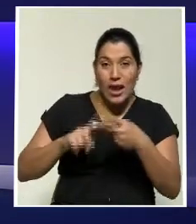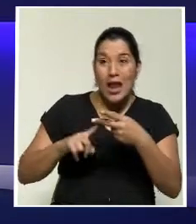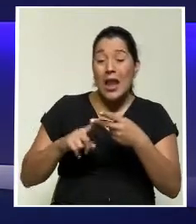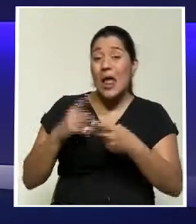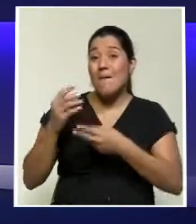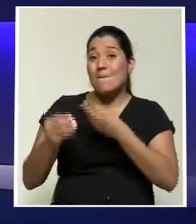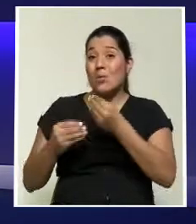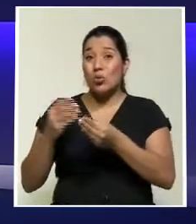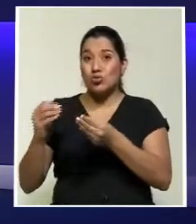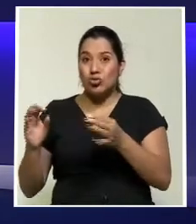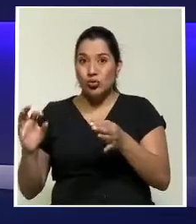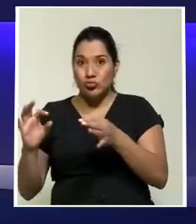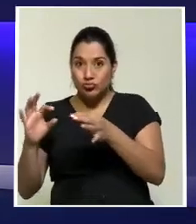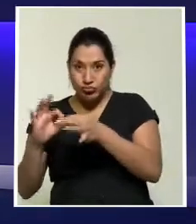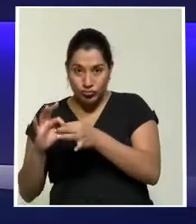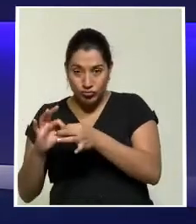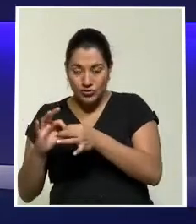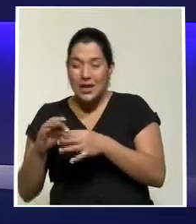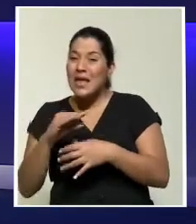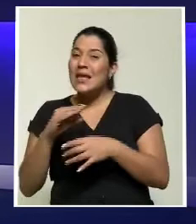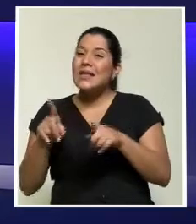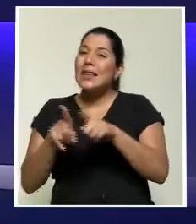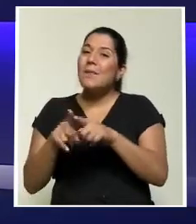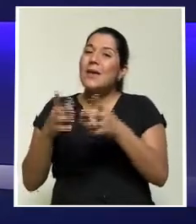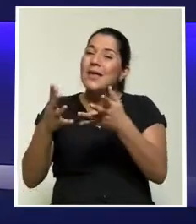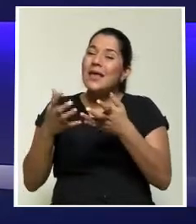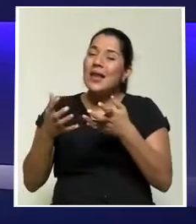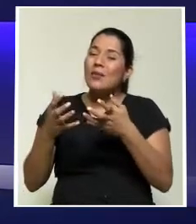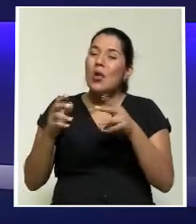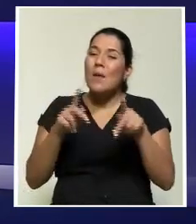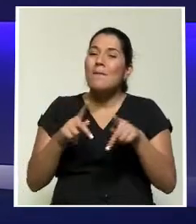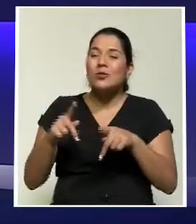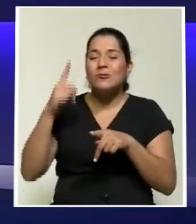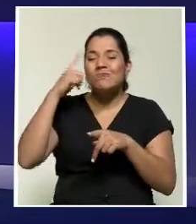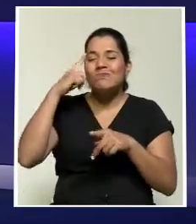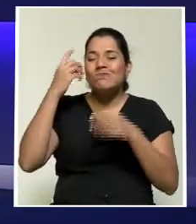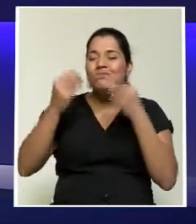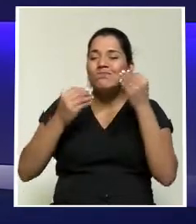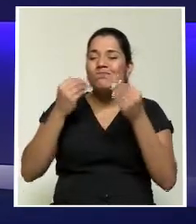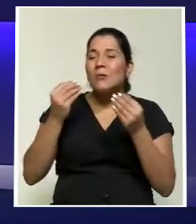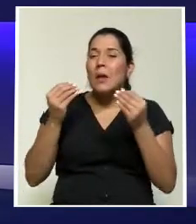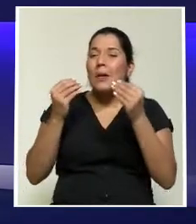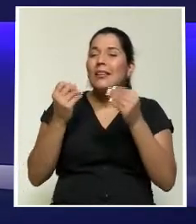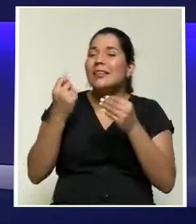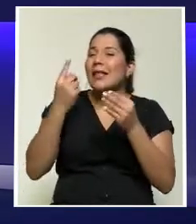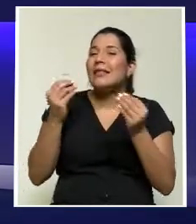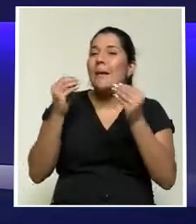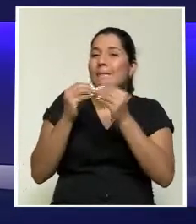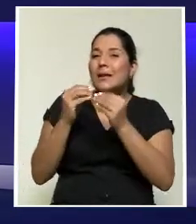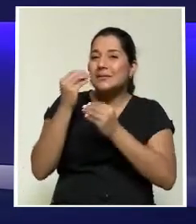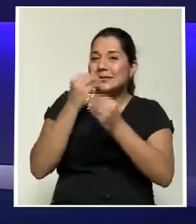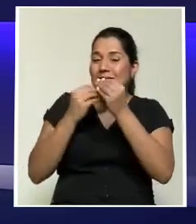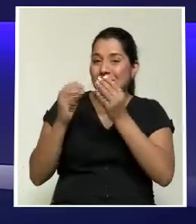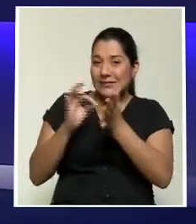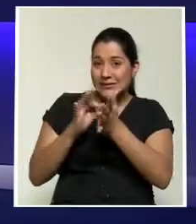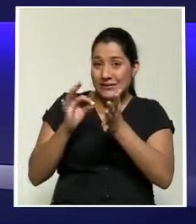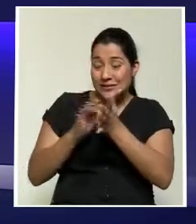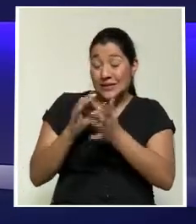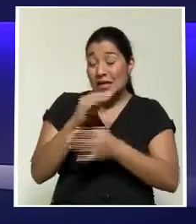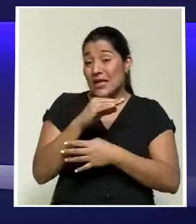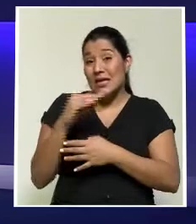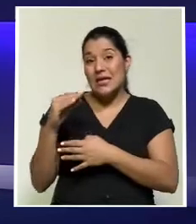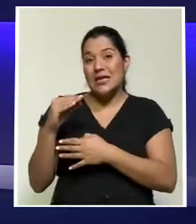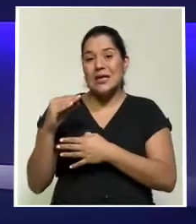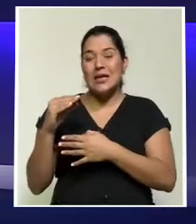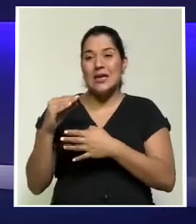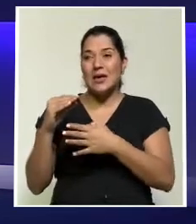asociativa, y también generar mayor conciencia en el consumo, ¿verdad? Y también en estos canales institucionales que se pueden generar